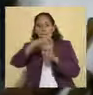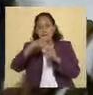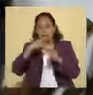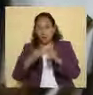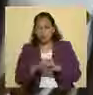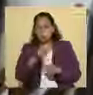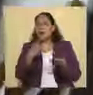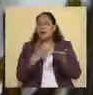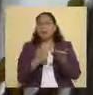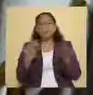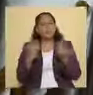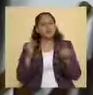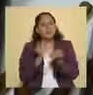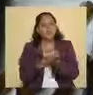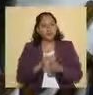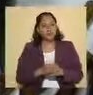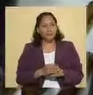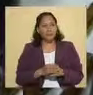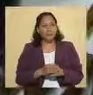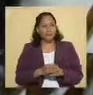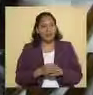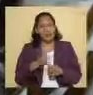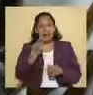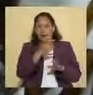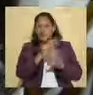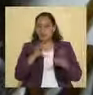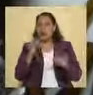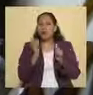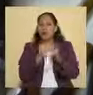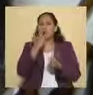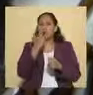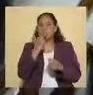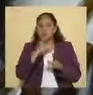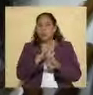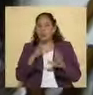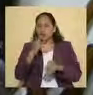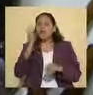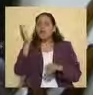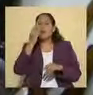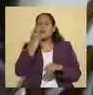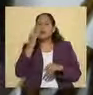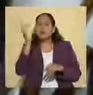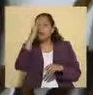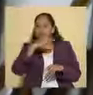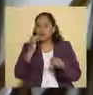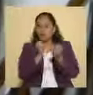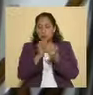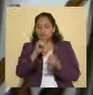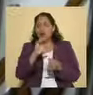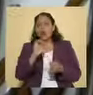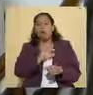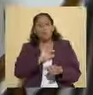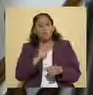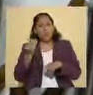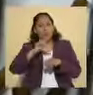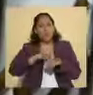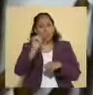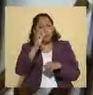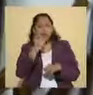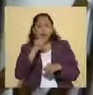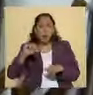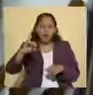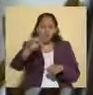también este ya viene endulzado con sustituto o también si quieren le Podemos agregar un poquito más de azúcar